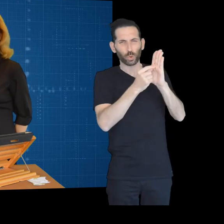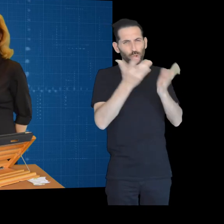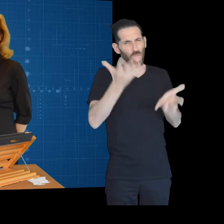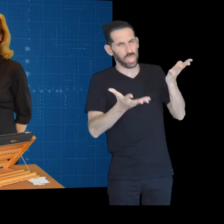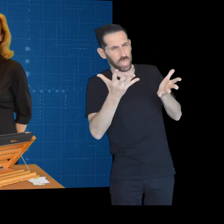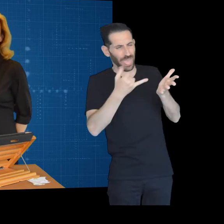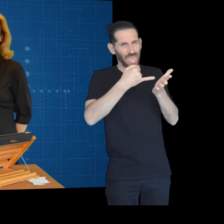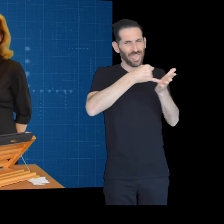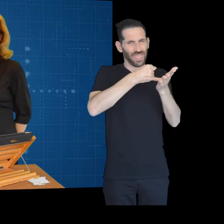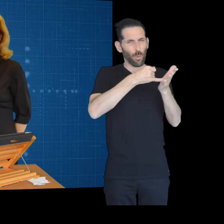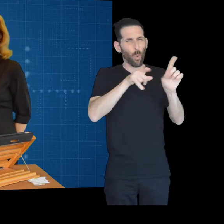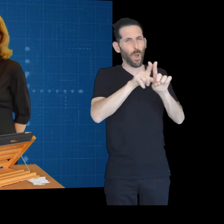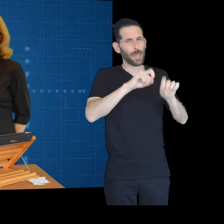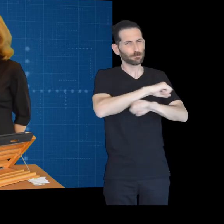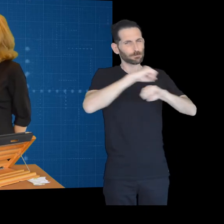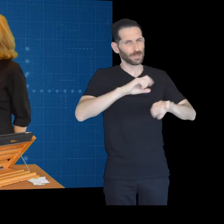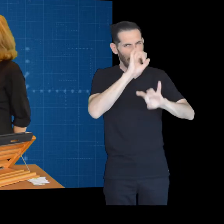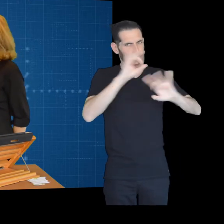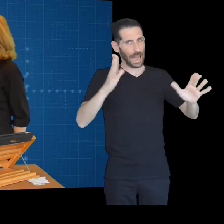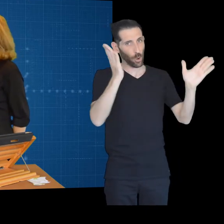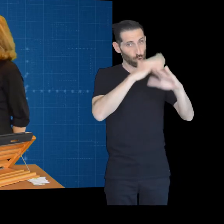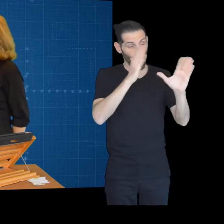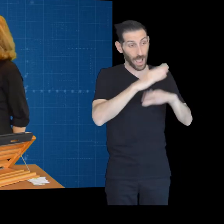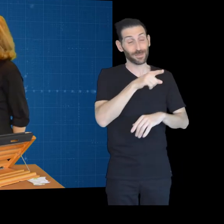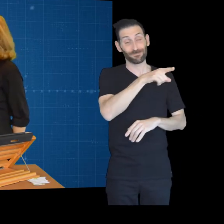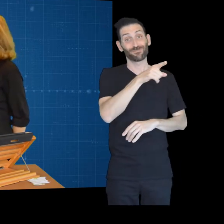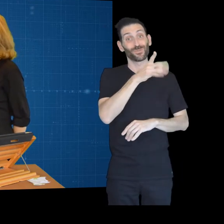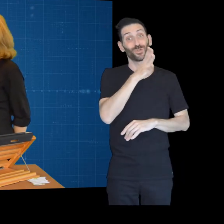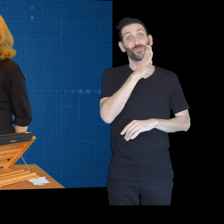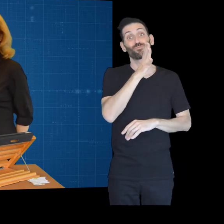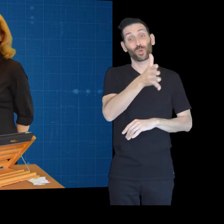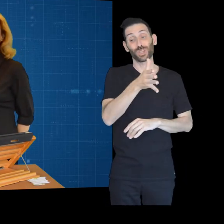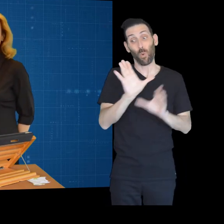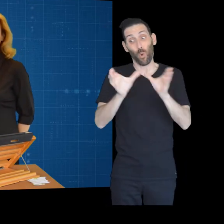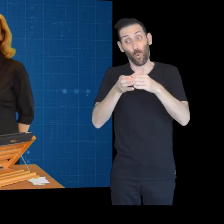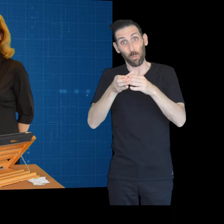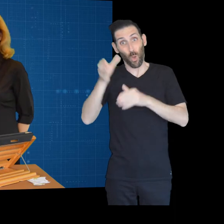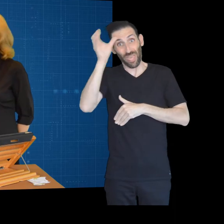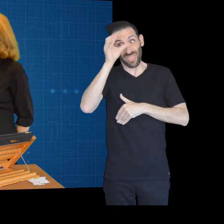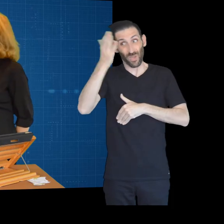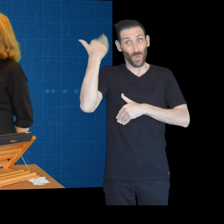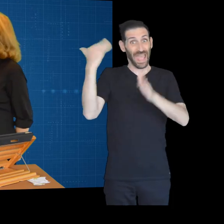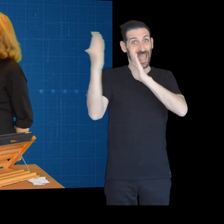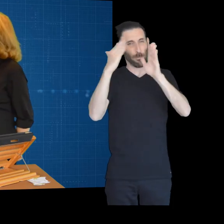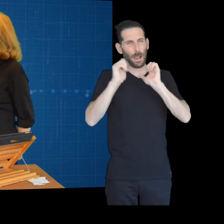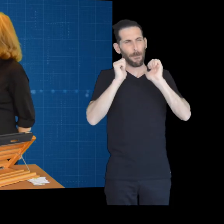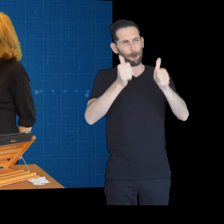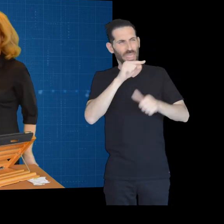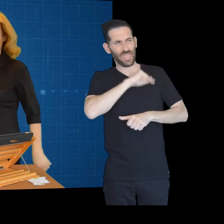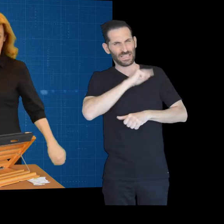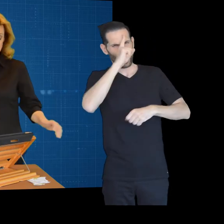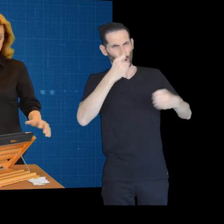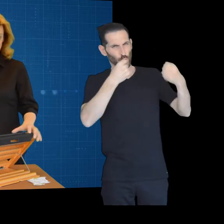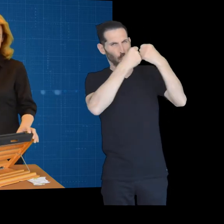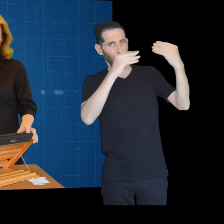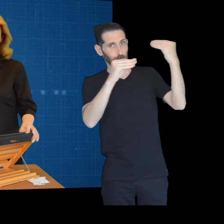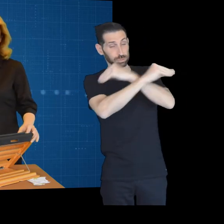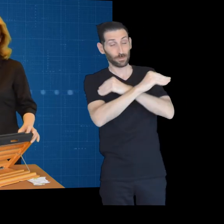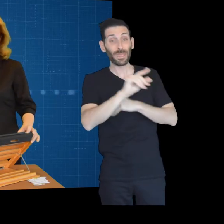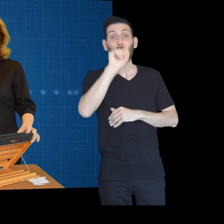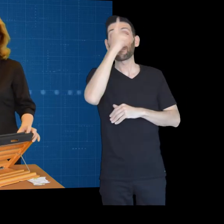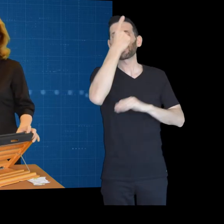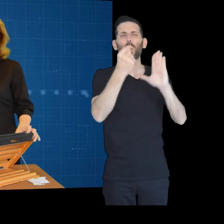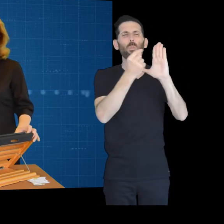febles o inconsistentes, ¿sabes? Uh-huh. Eso fue o que a comunidade científica do momento pues achocoulle. Uh-huh. O